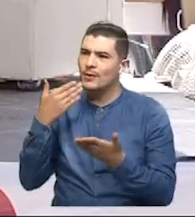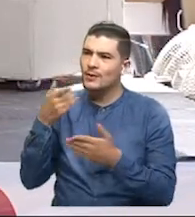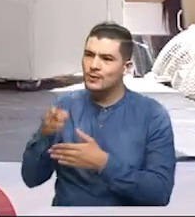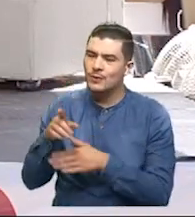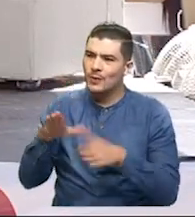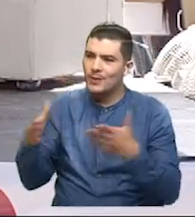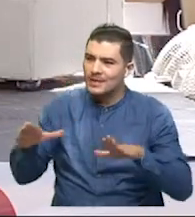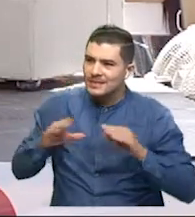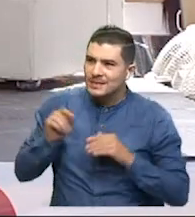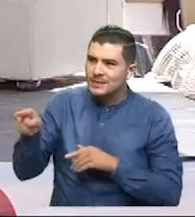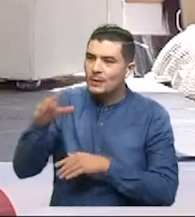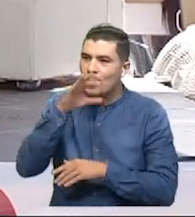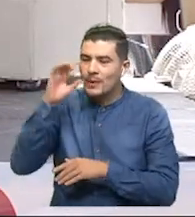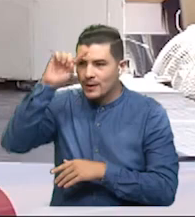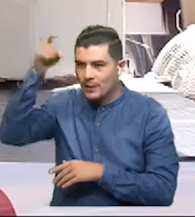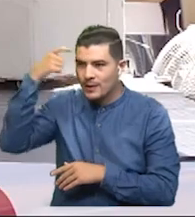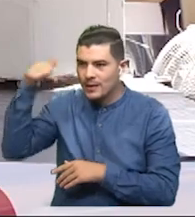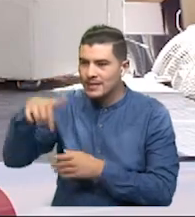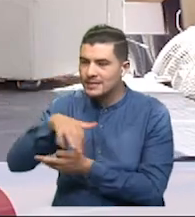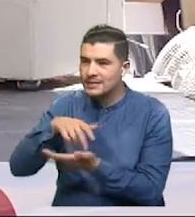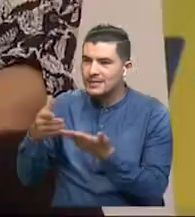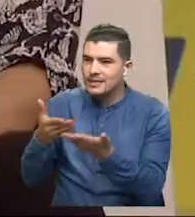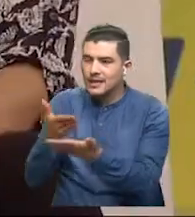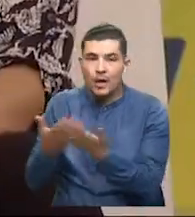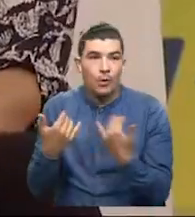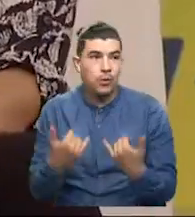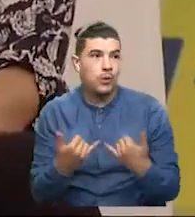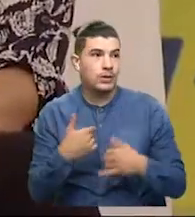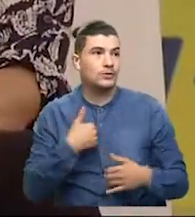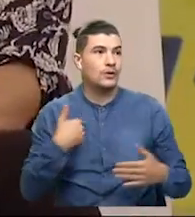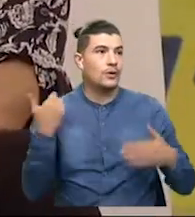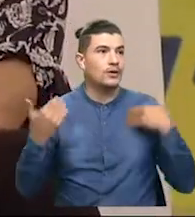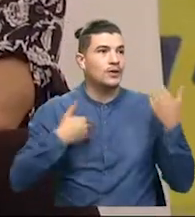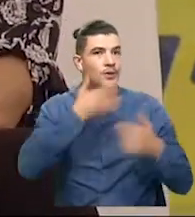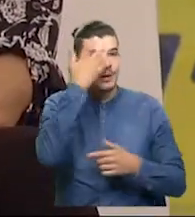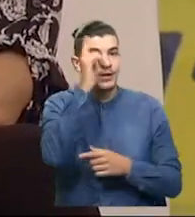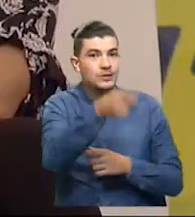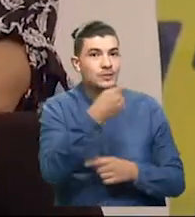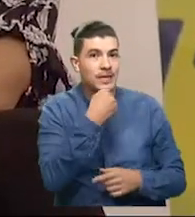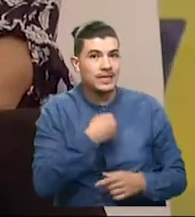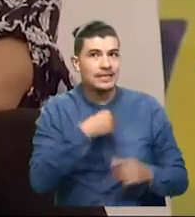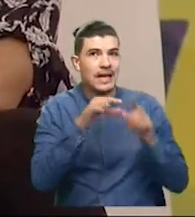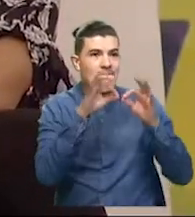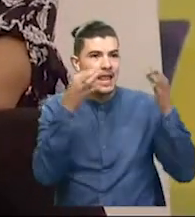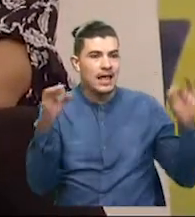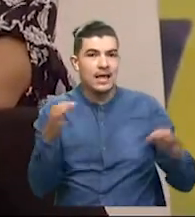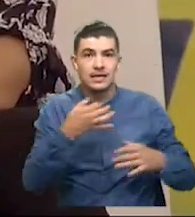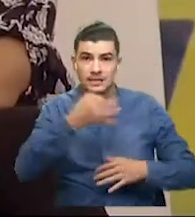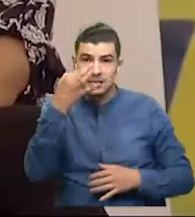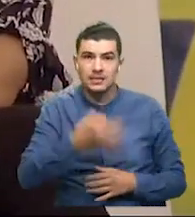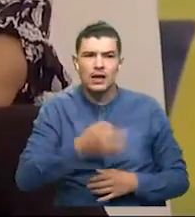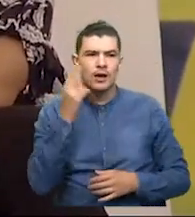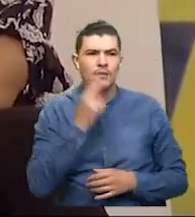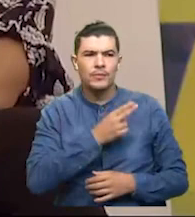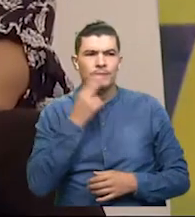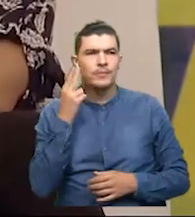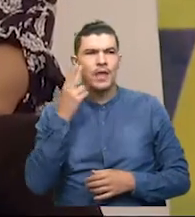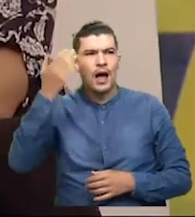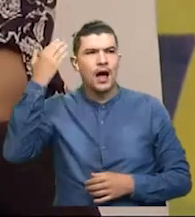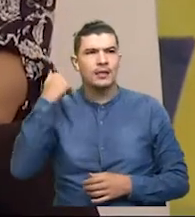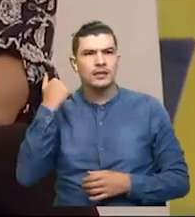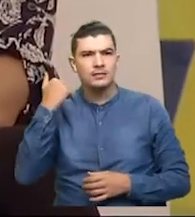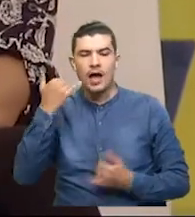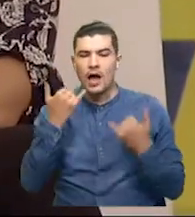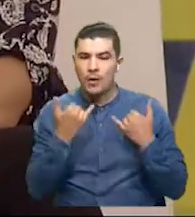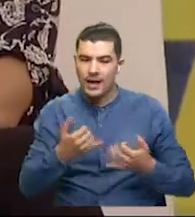Santander? Muy contento, señor gobernador, porque como lo ha dicho su lema, lo prometido es deuda, y usted prometió y